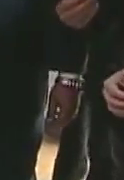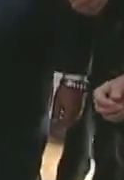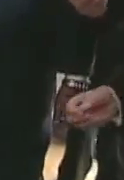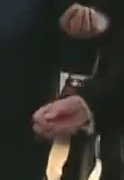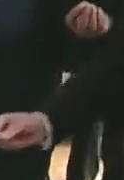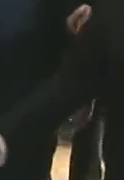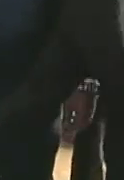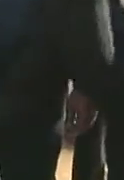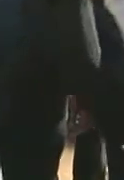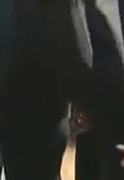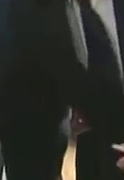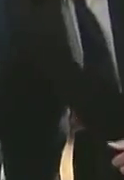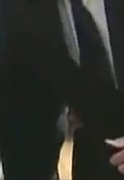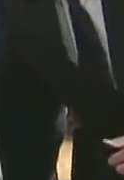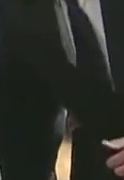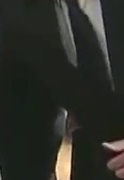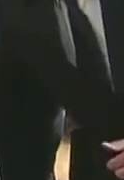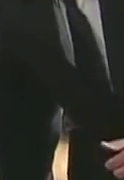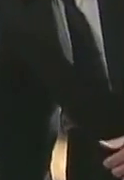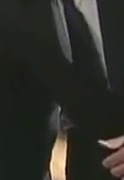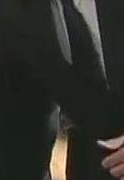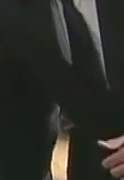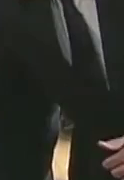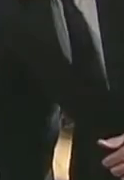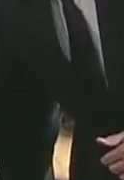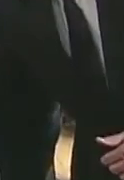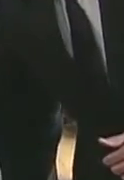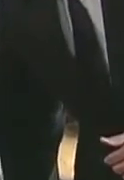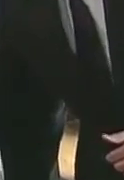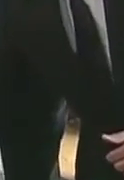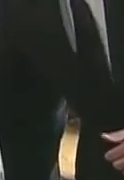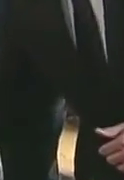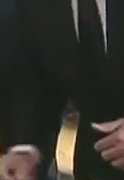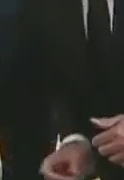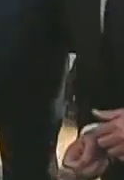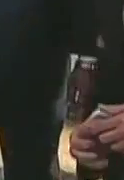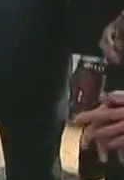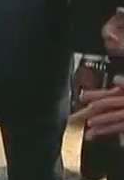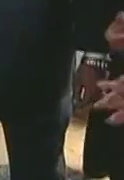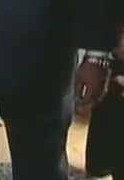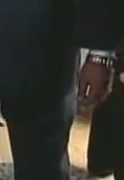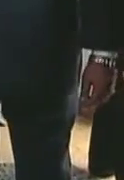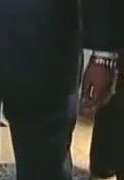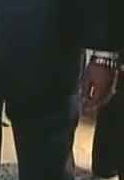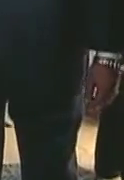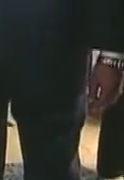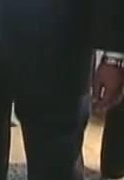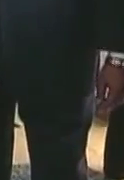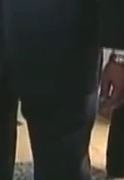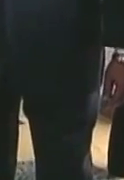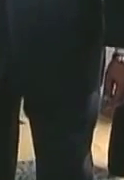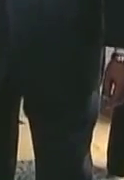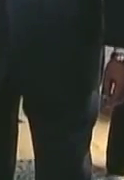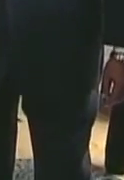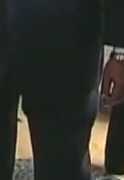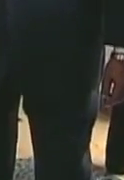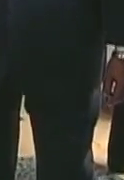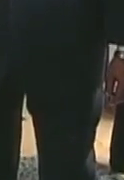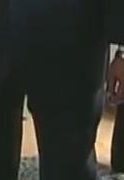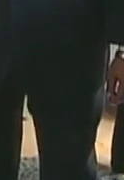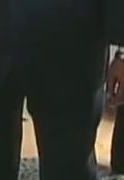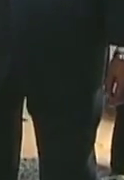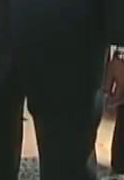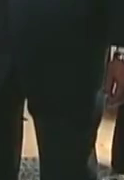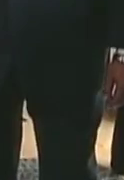2005. Continuamos allí mostrando esa exposición que realiza este artista jaspeo